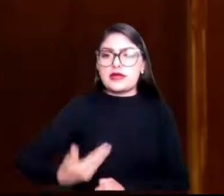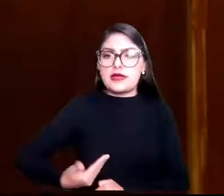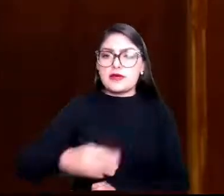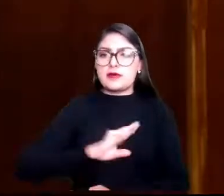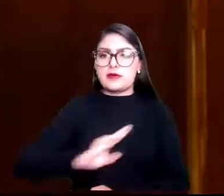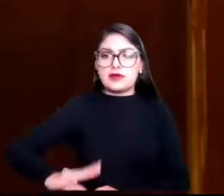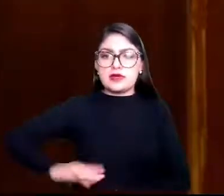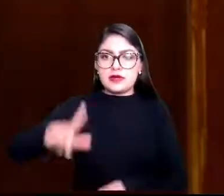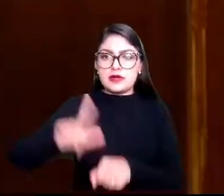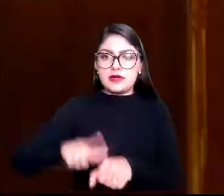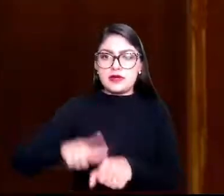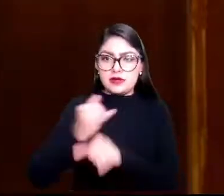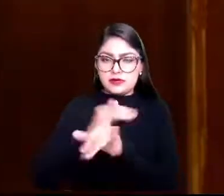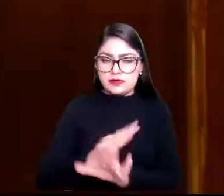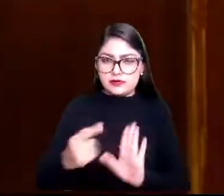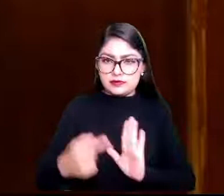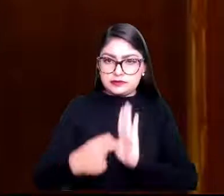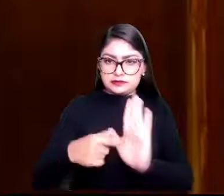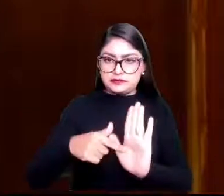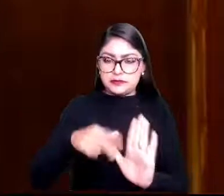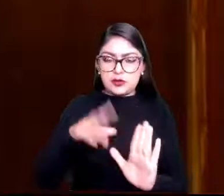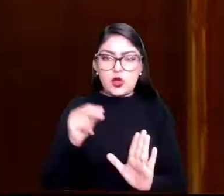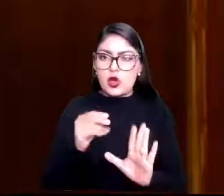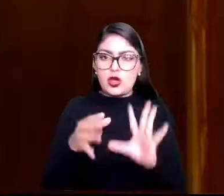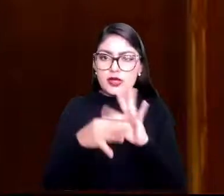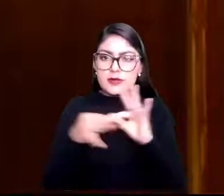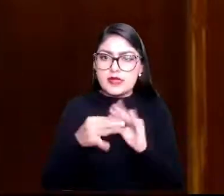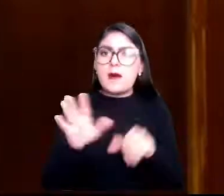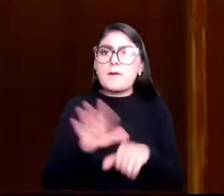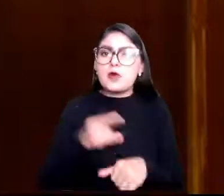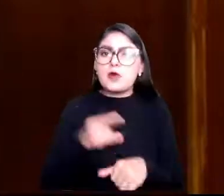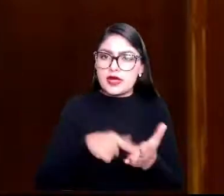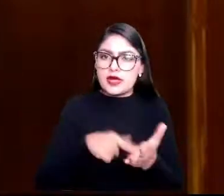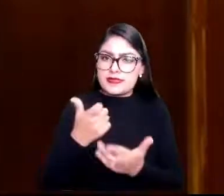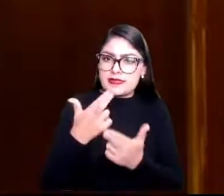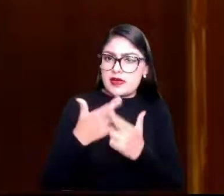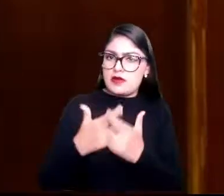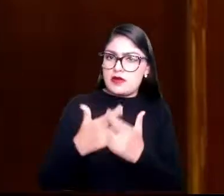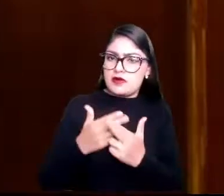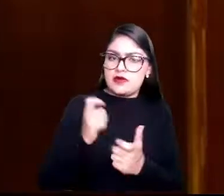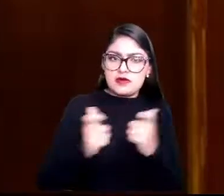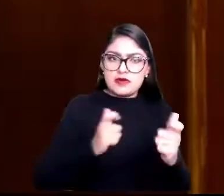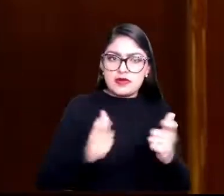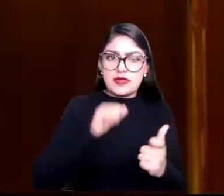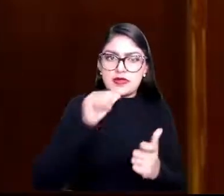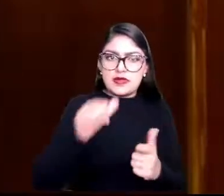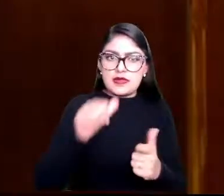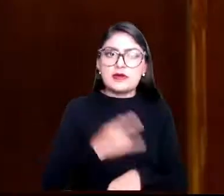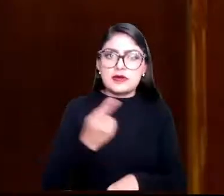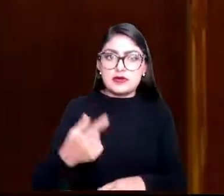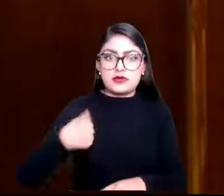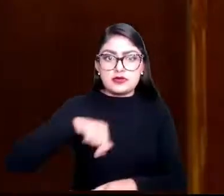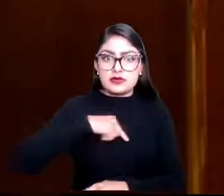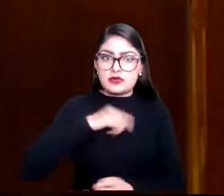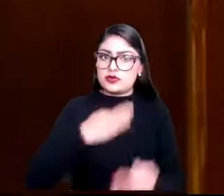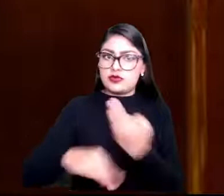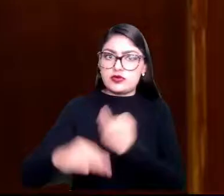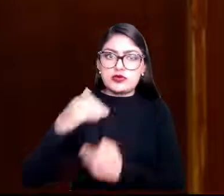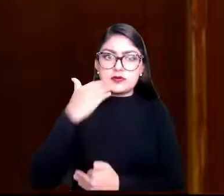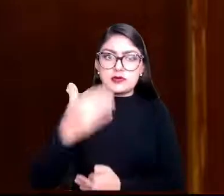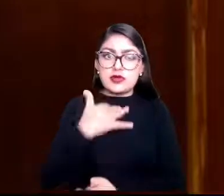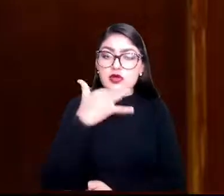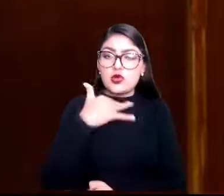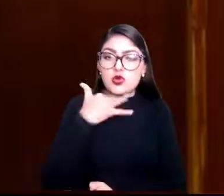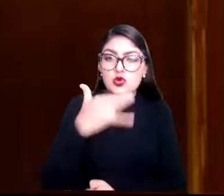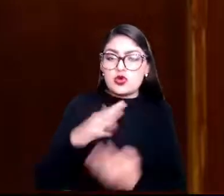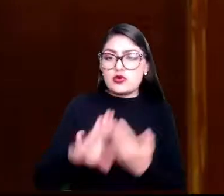otro, de todos. Todos estamos aquí en contra de la corrupción. Todos estamos aquí en contra del mal manejo de los recursos públicos. ¿Quién va a estar en contra de eso? Pero